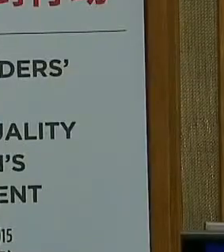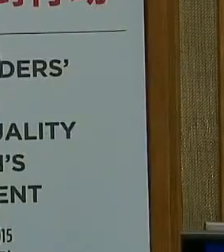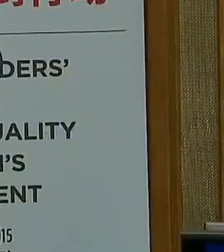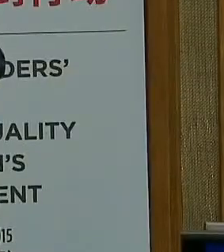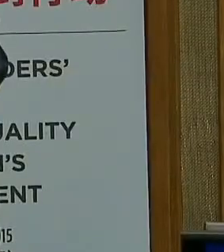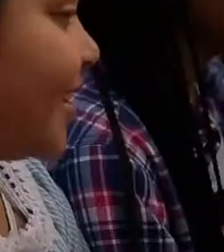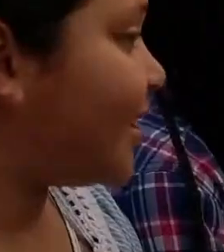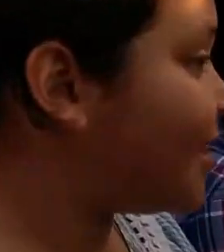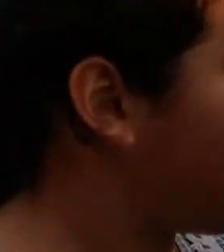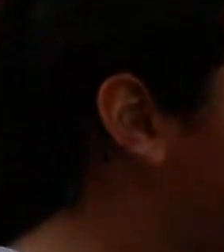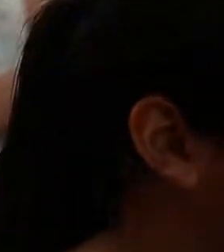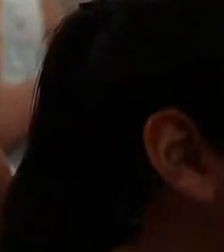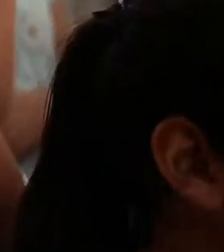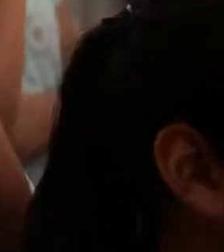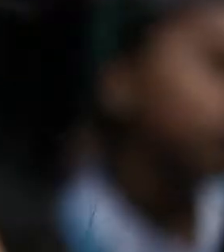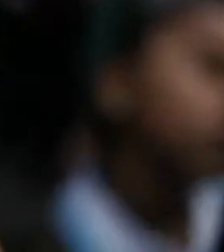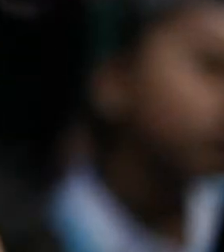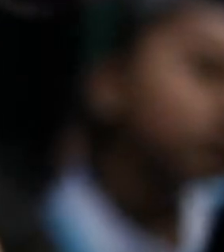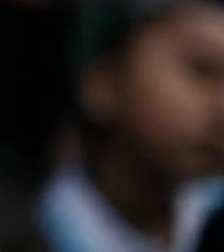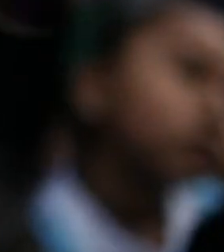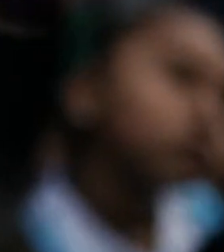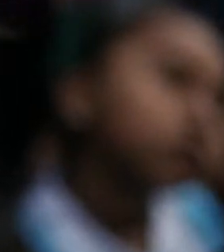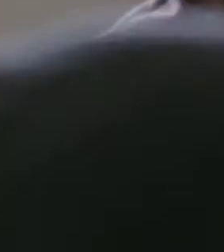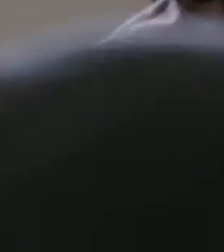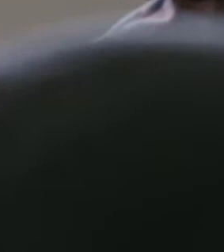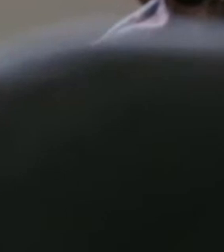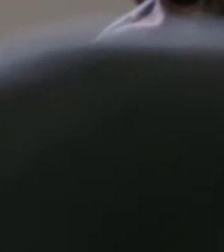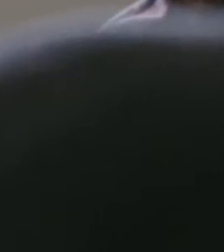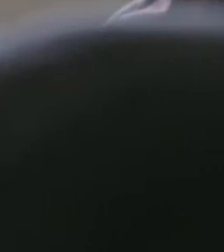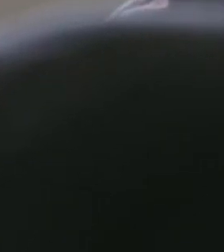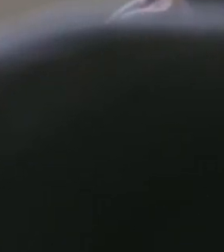Nuestra resistencia es nuestra esperanza